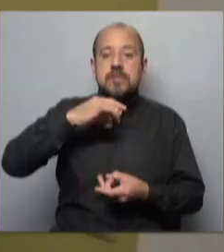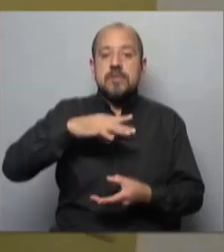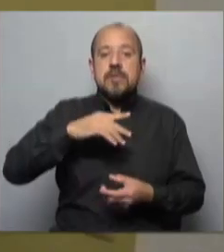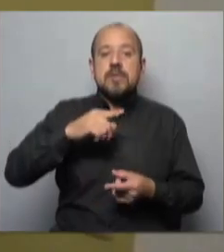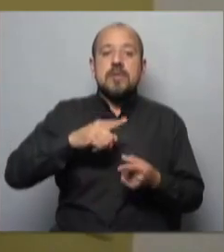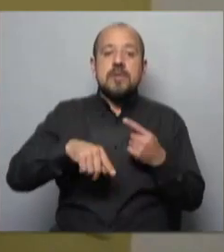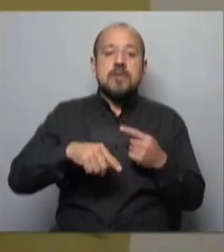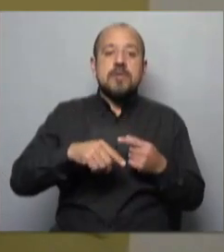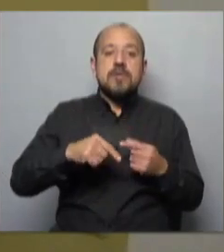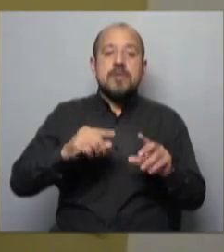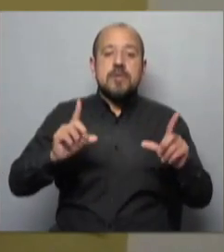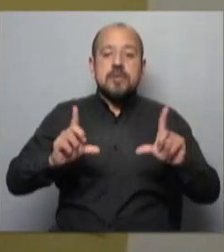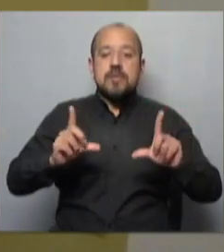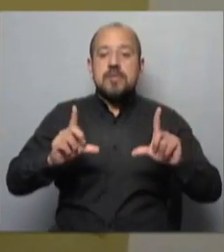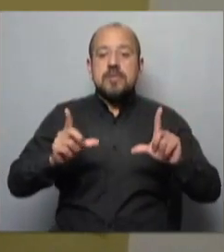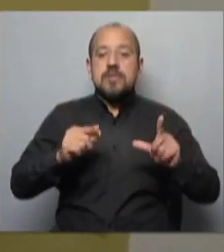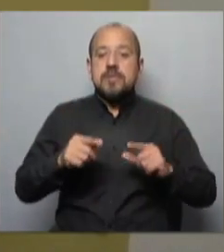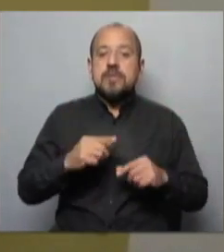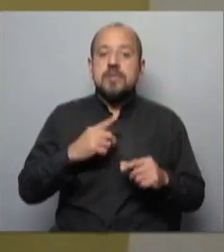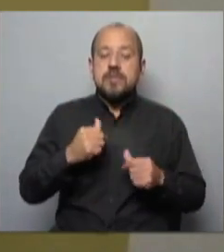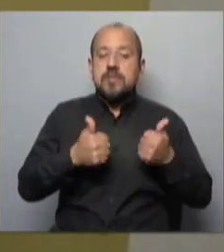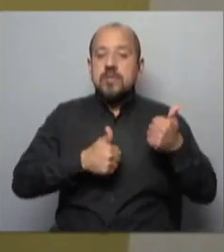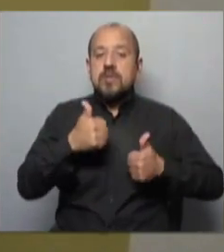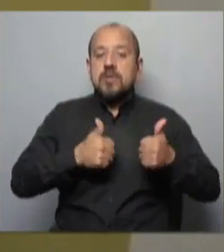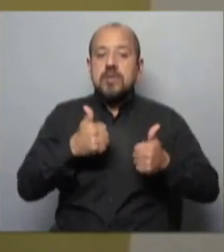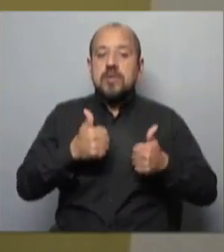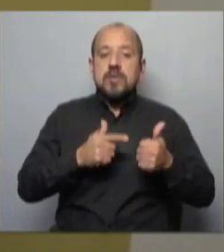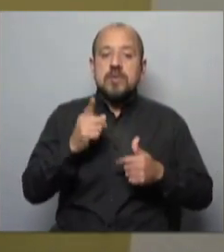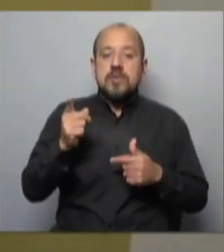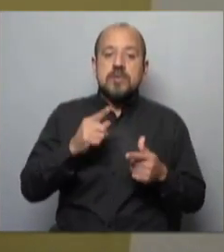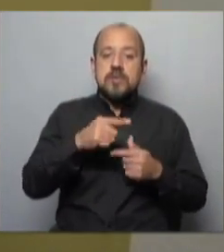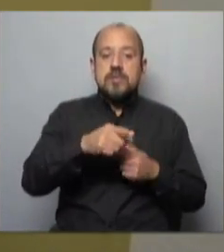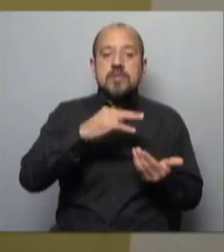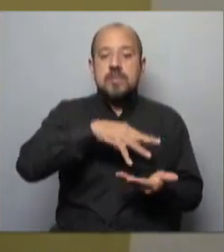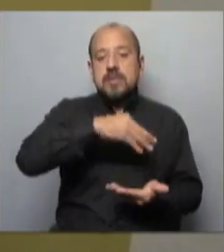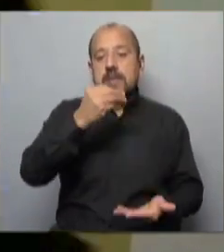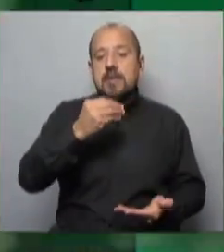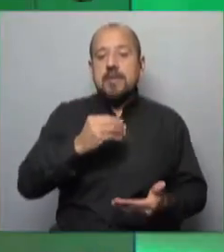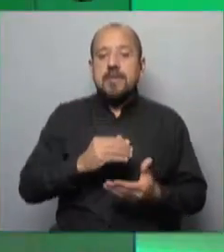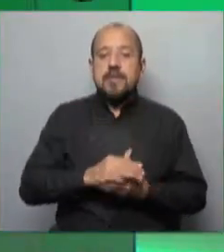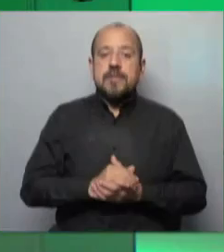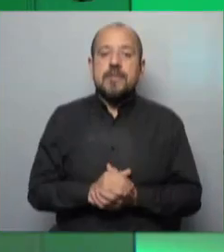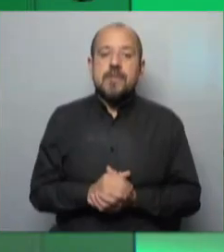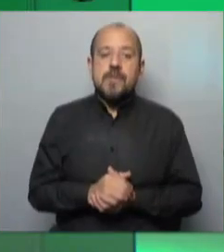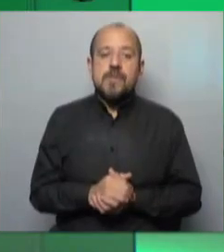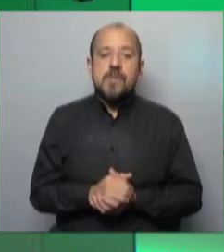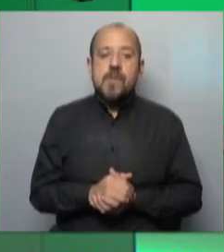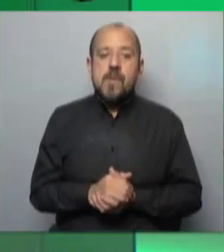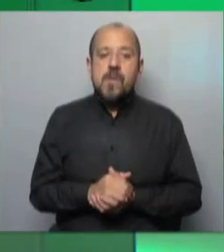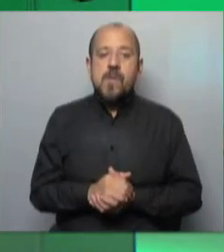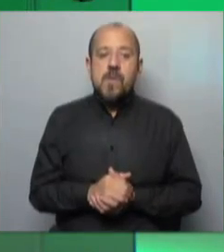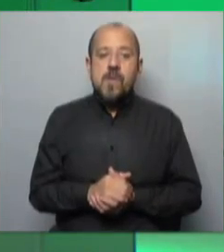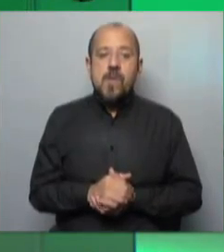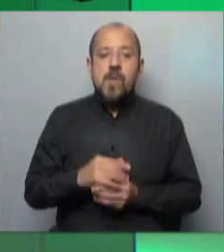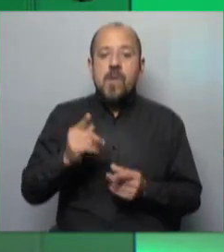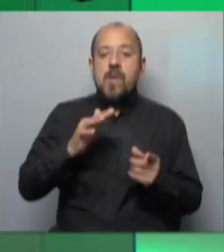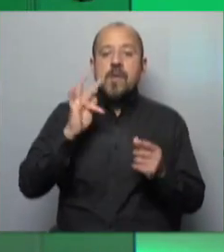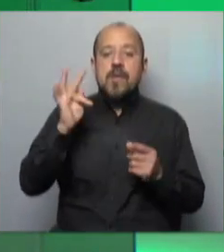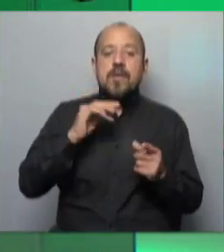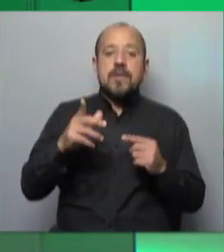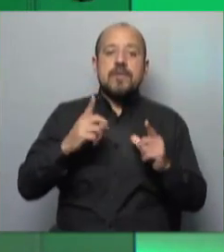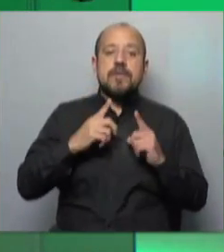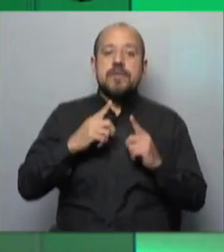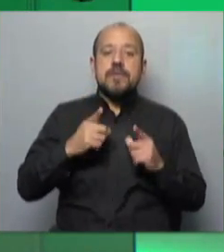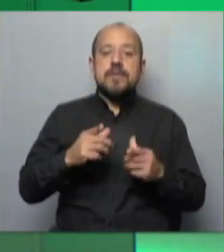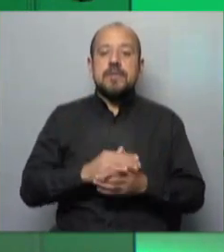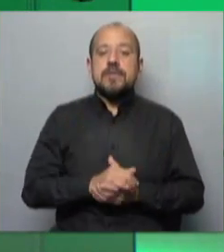fijos televisión serían competidores muy muy importantes para el mercado uruguayo ya que gómez hablaba del futuro que esperar al